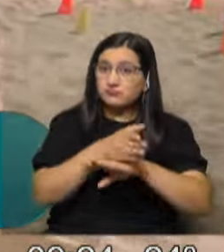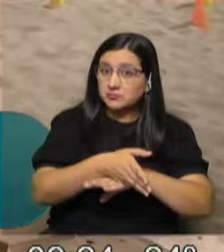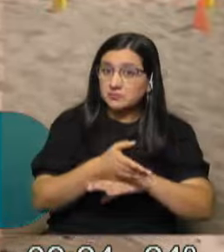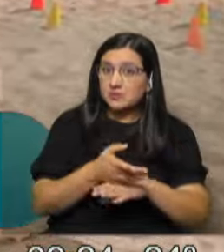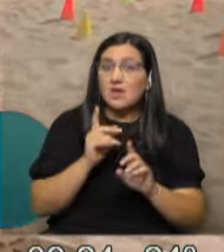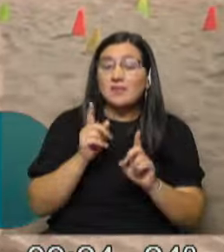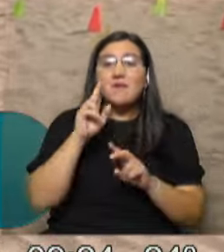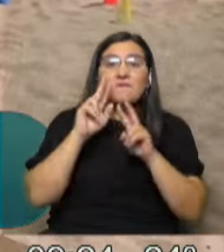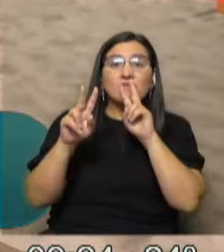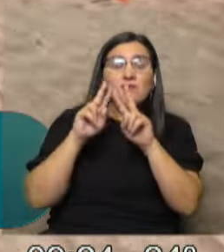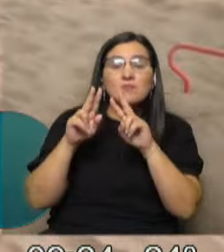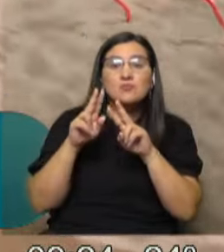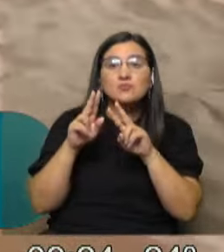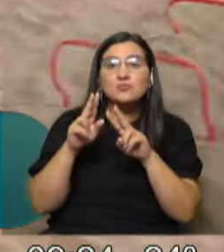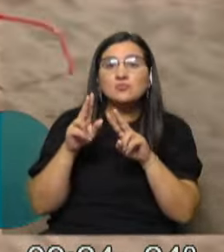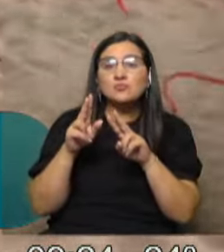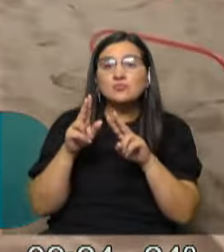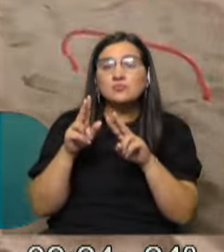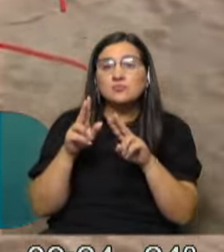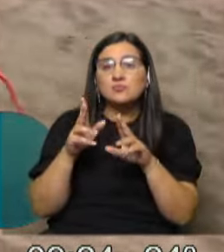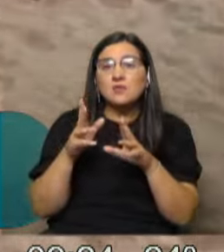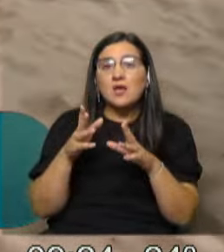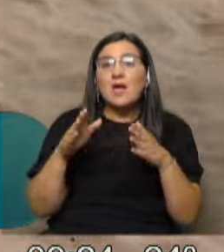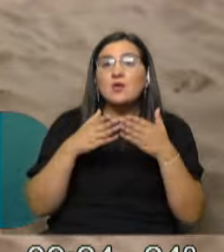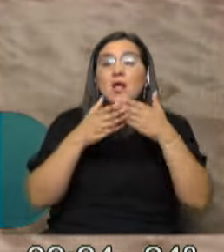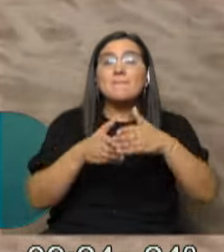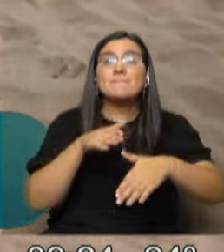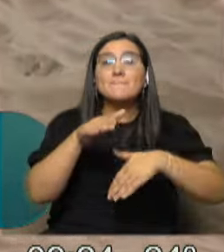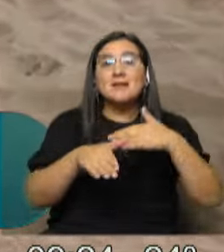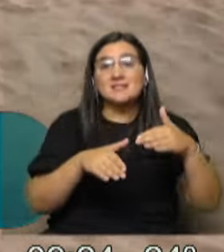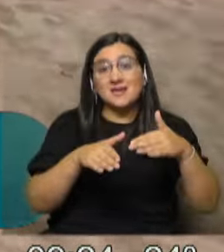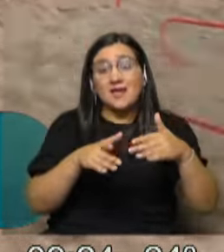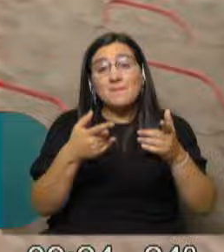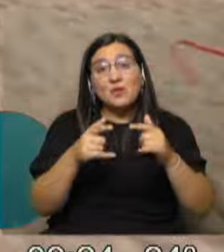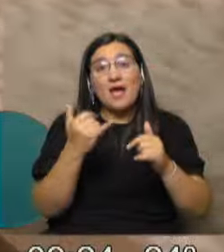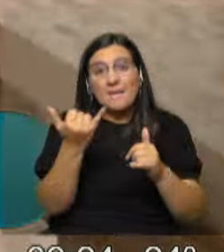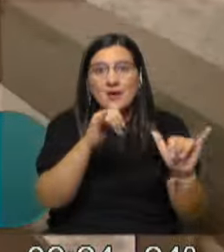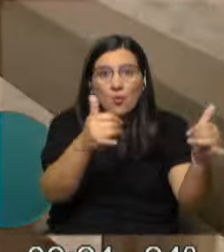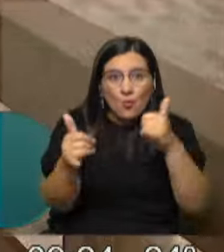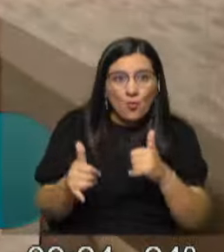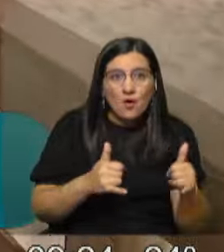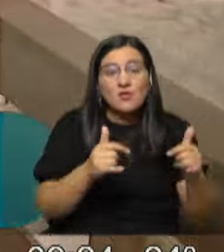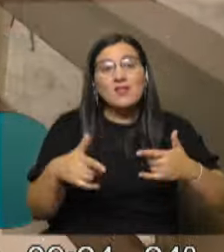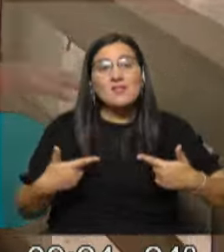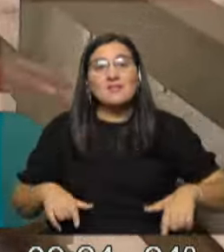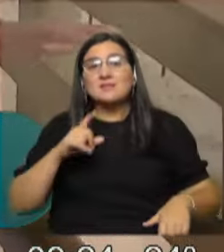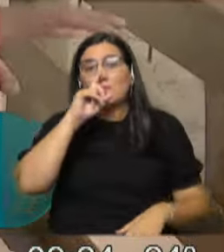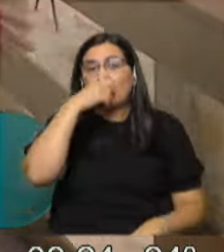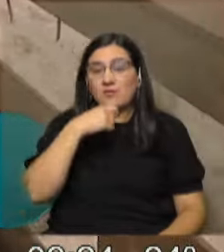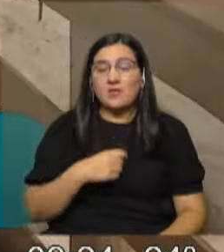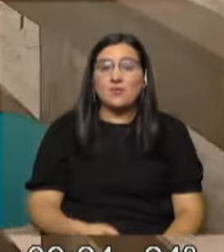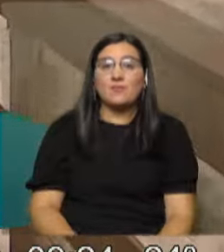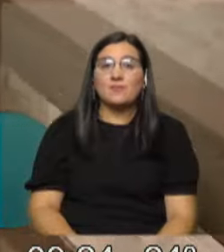una, digamos, una especie, valga la redundancia, de playa de juegos, ¿no? Este dispositivo de la Intendencia de Montevideo